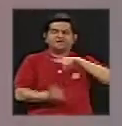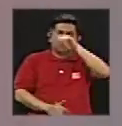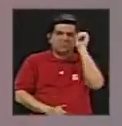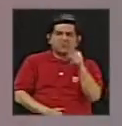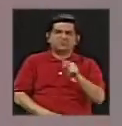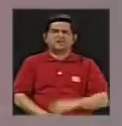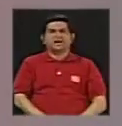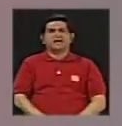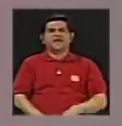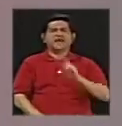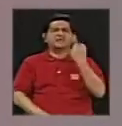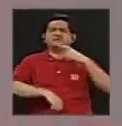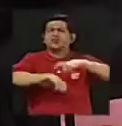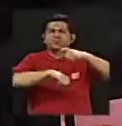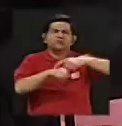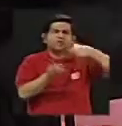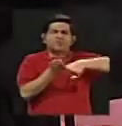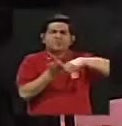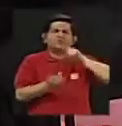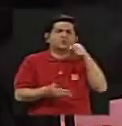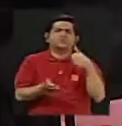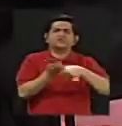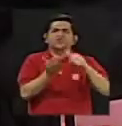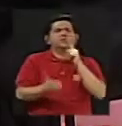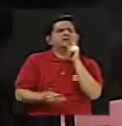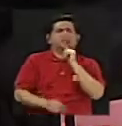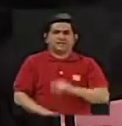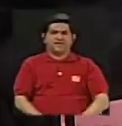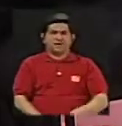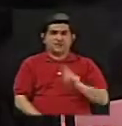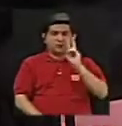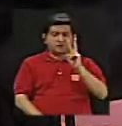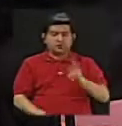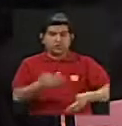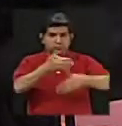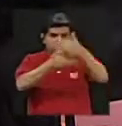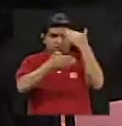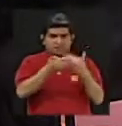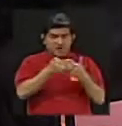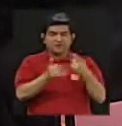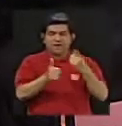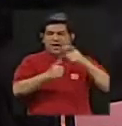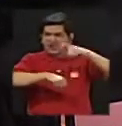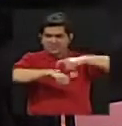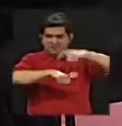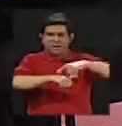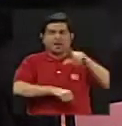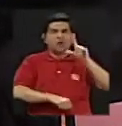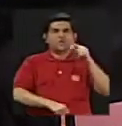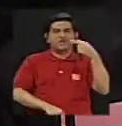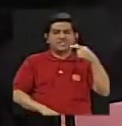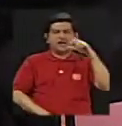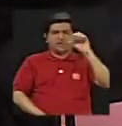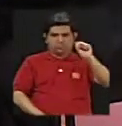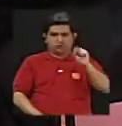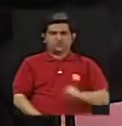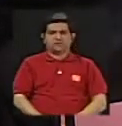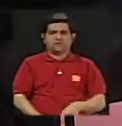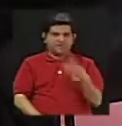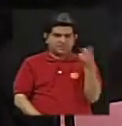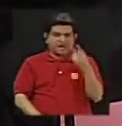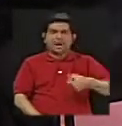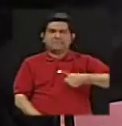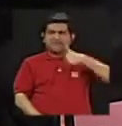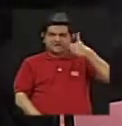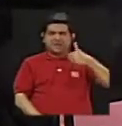en escenarios de segunda ronda, ¿por quién votaría? Y en las dos preelectorales, antes de la primera ronda, Guillermo Solís estuvo